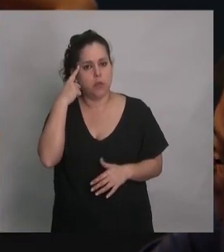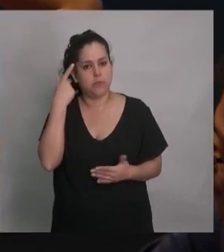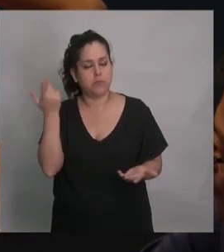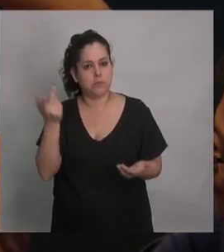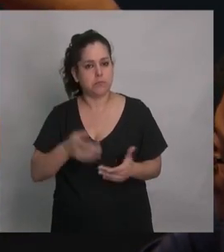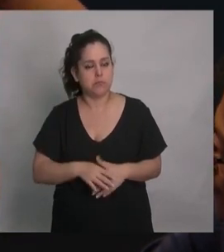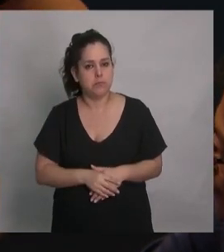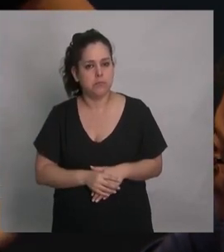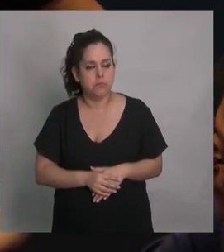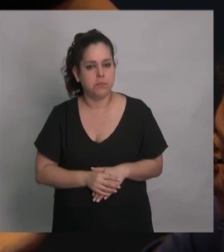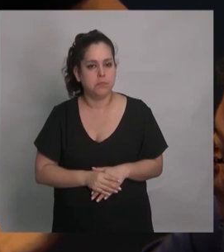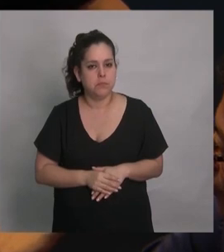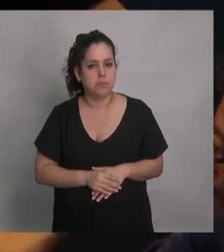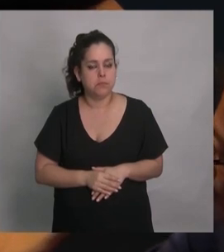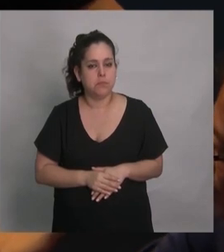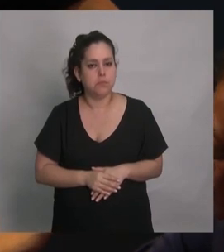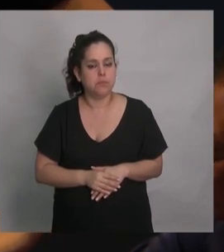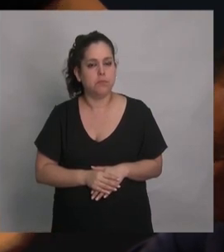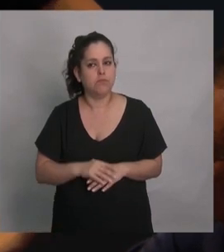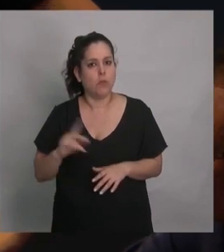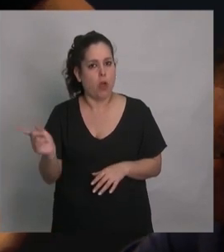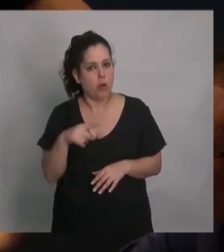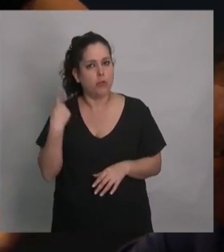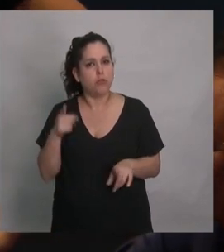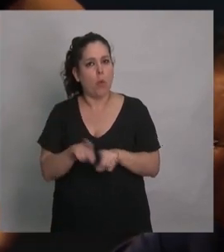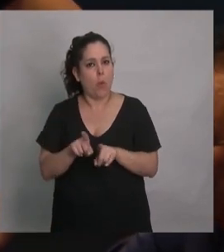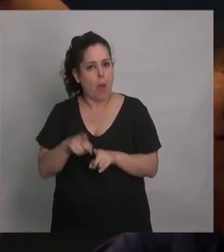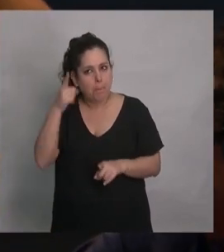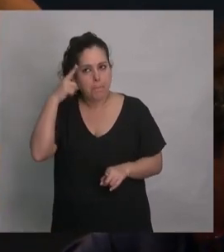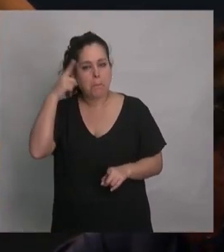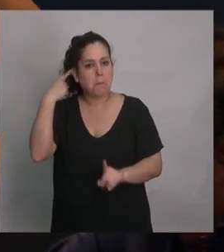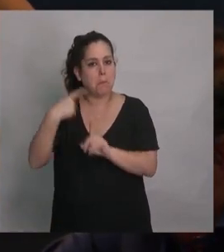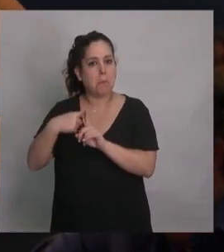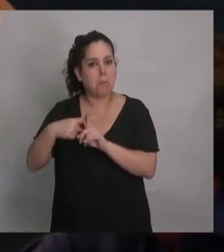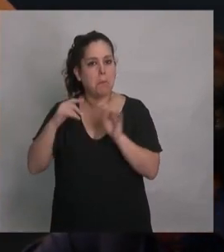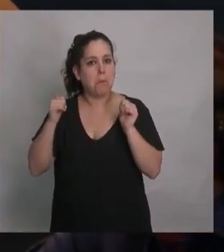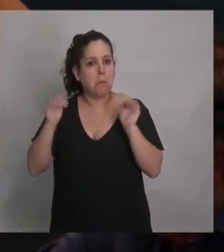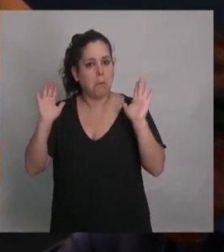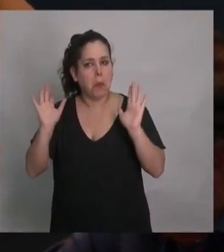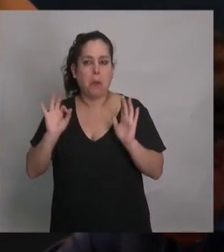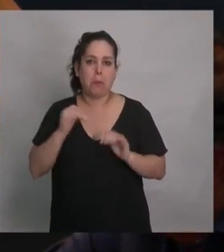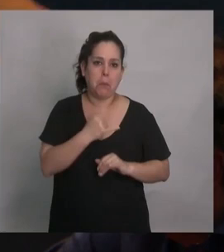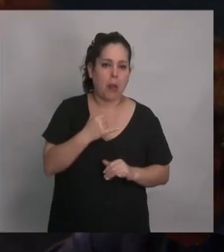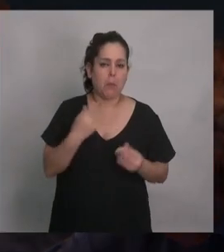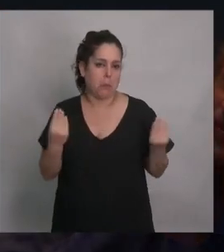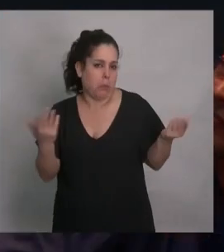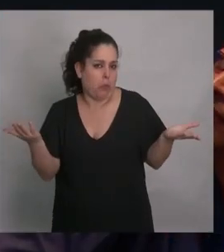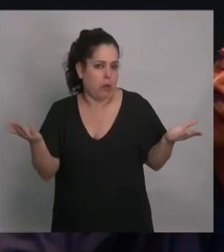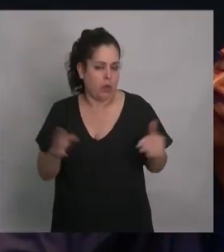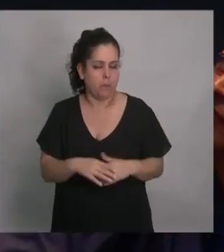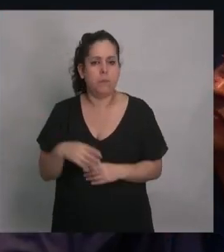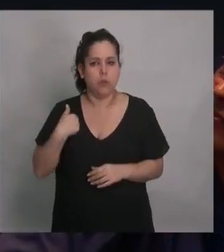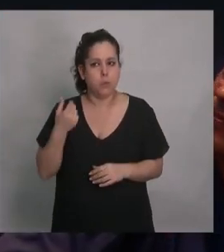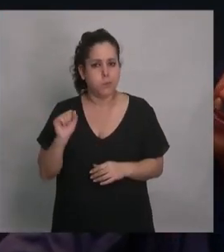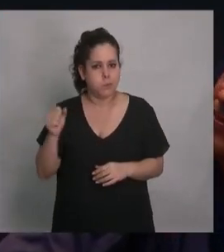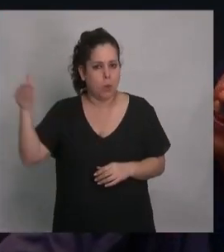por qué no deberemos nosotros ser pesimistas. Yo vengo de un continente que está, como ha sido dicho